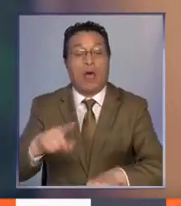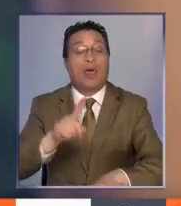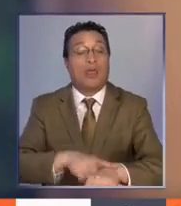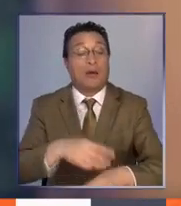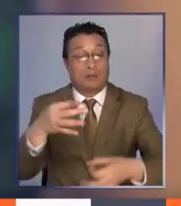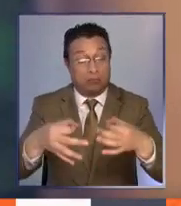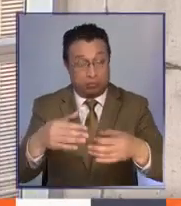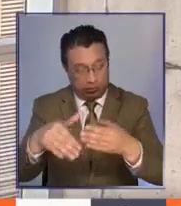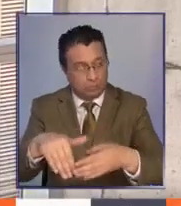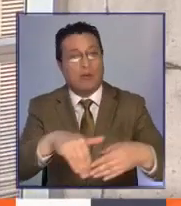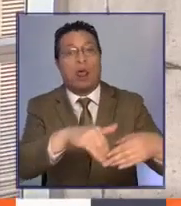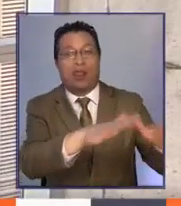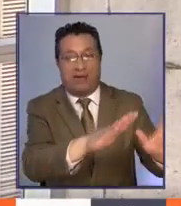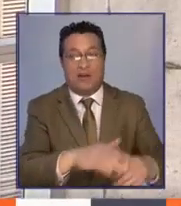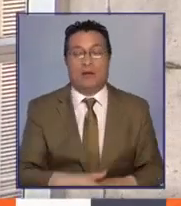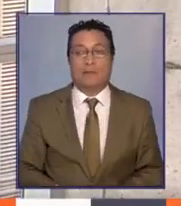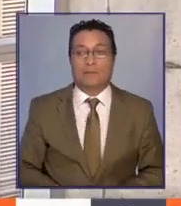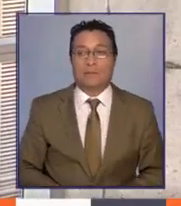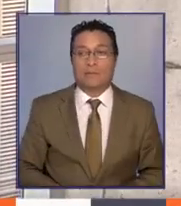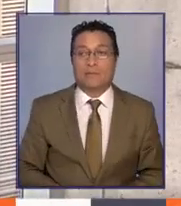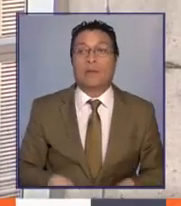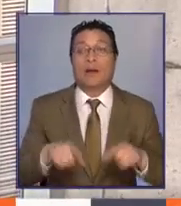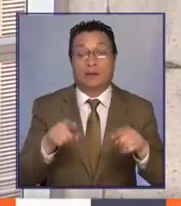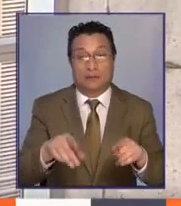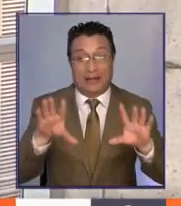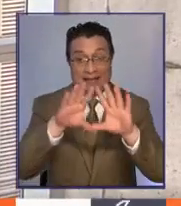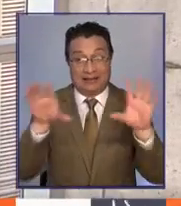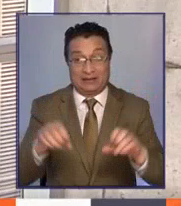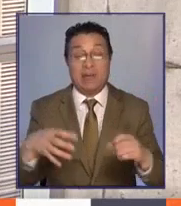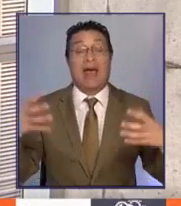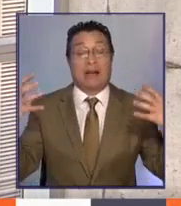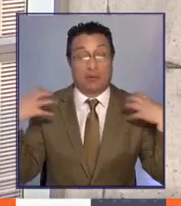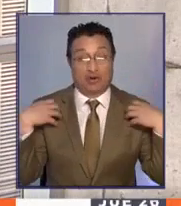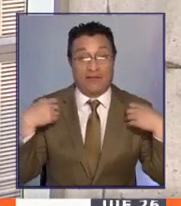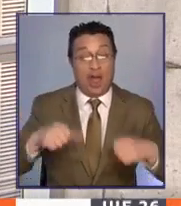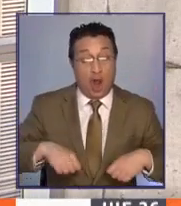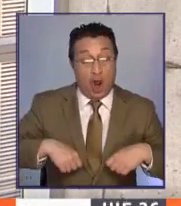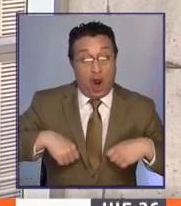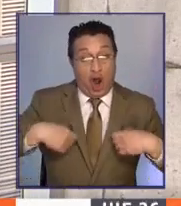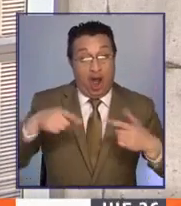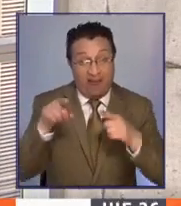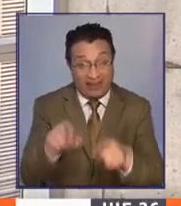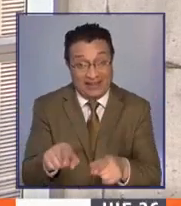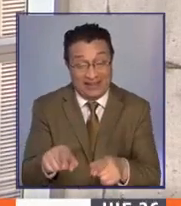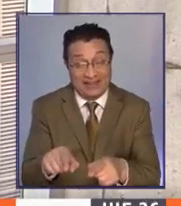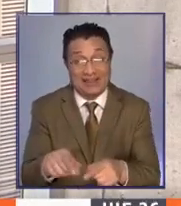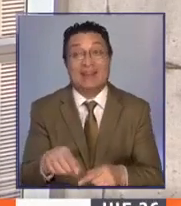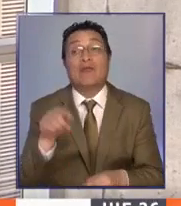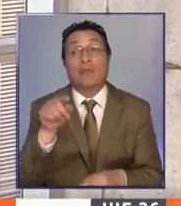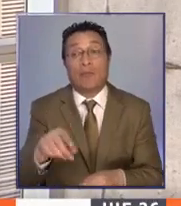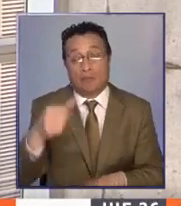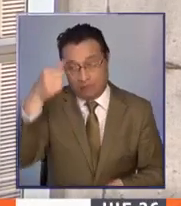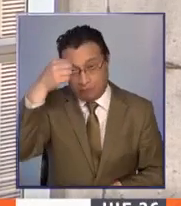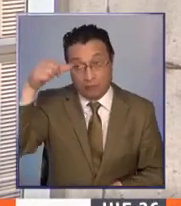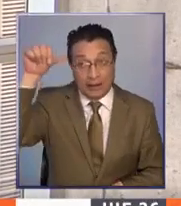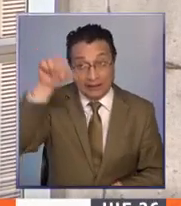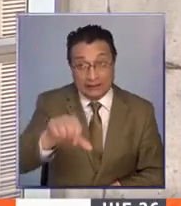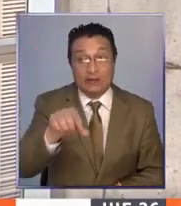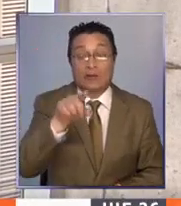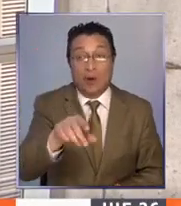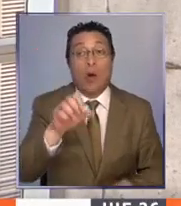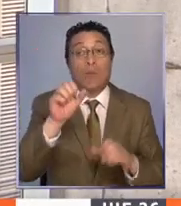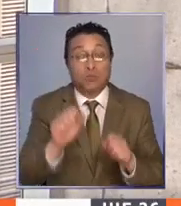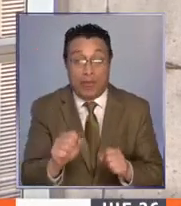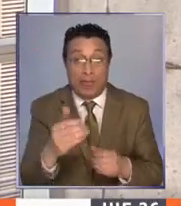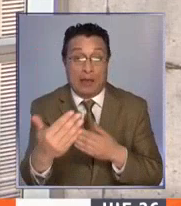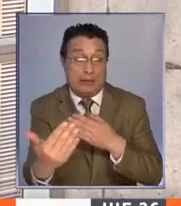la investigación. En este caso, el sistema de responsabilidad penal adolescente determina que las sanciones que puede